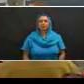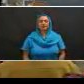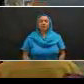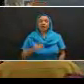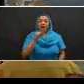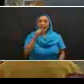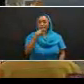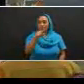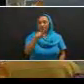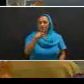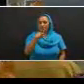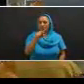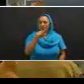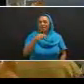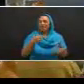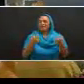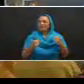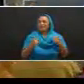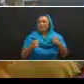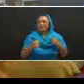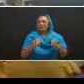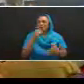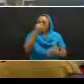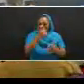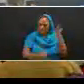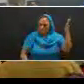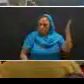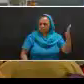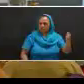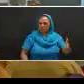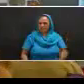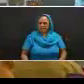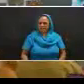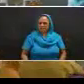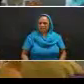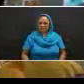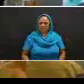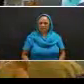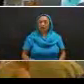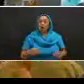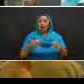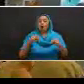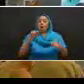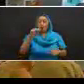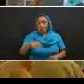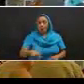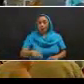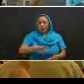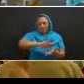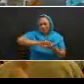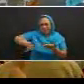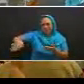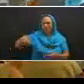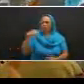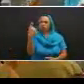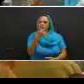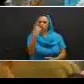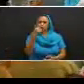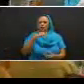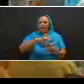A ti que te han hecho injusticias. He probado. Hoy yo vengo quitando toda amargura que puede